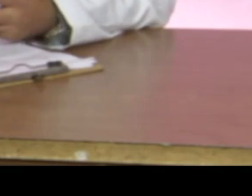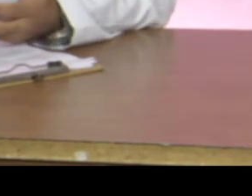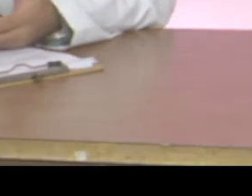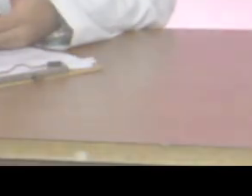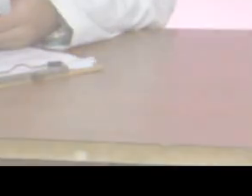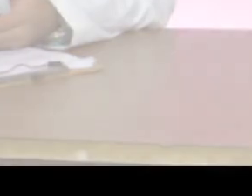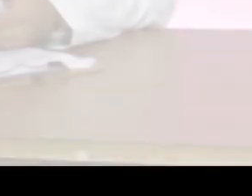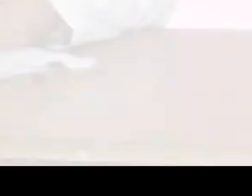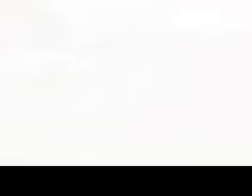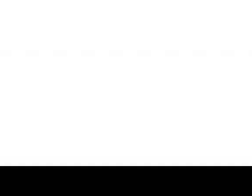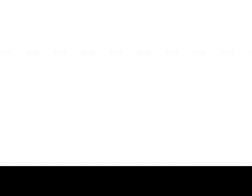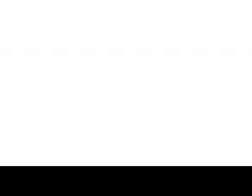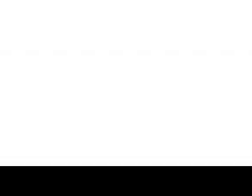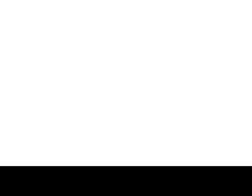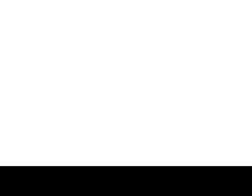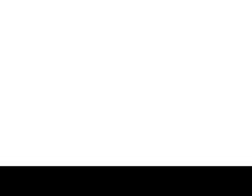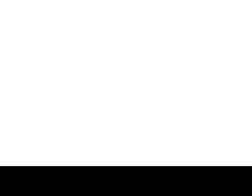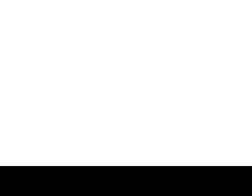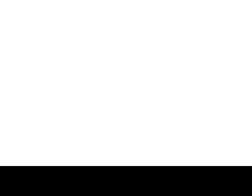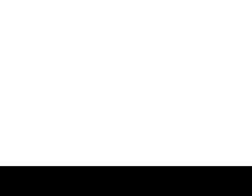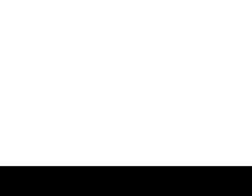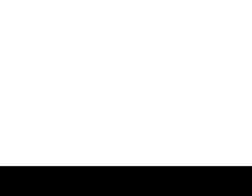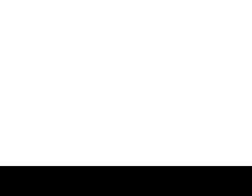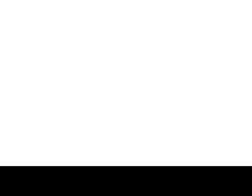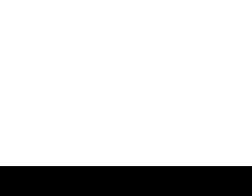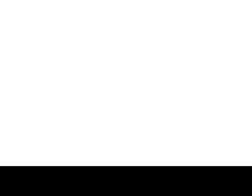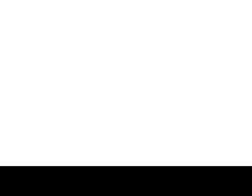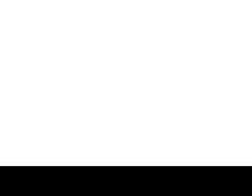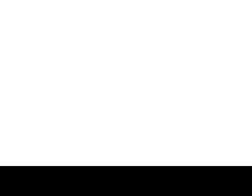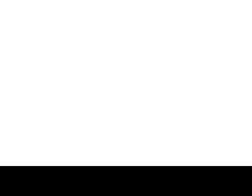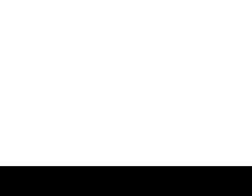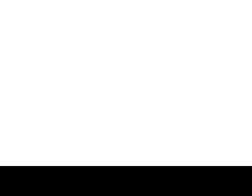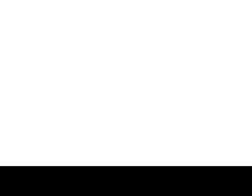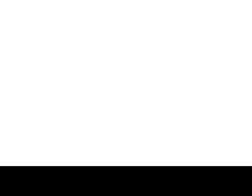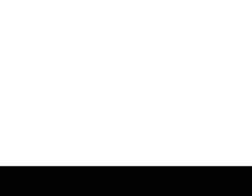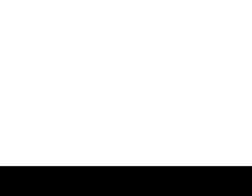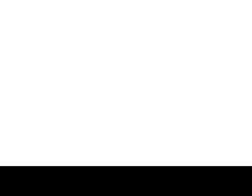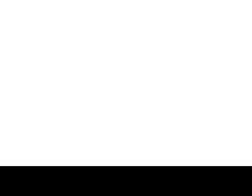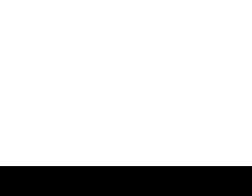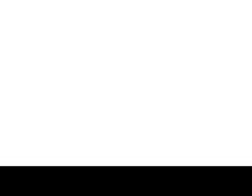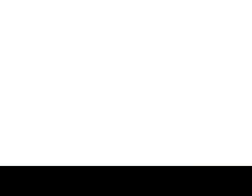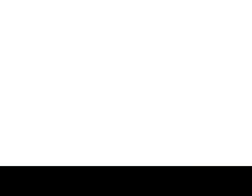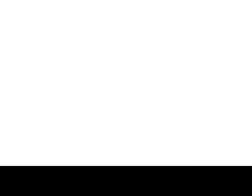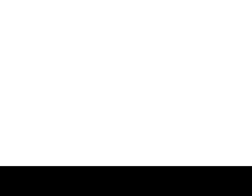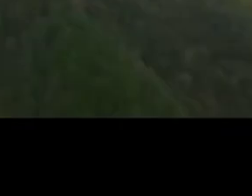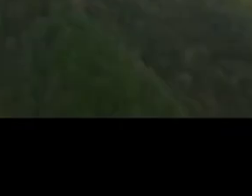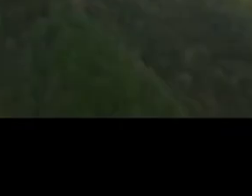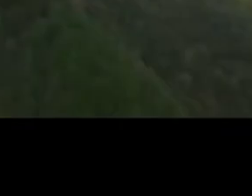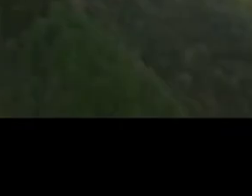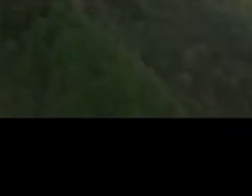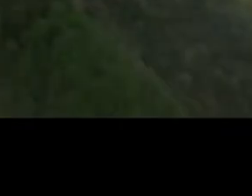automedique. Gobierno de Reconciliación y Unidad Nacional, Ministerio de Salud.